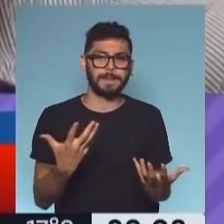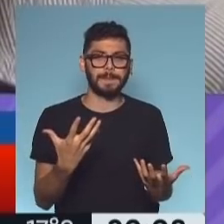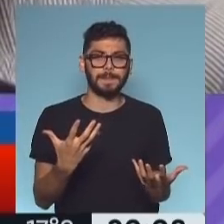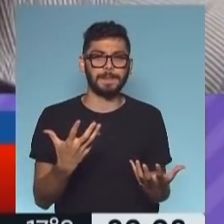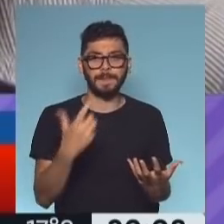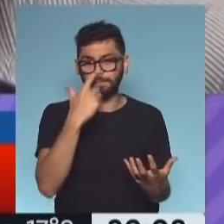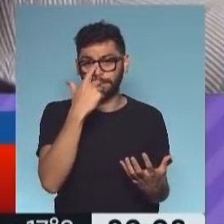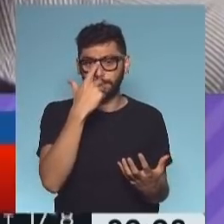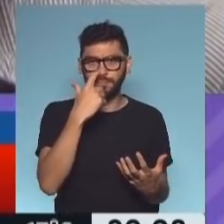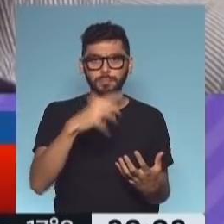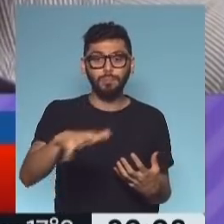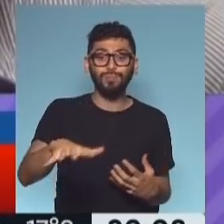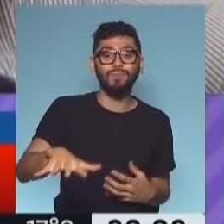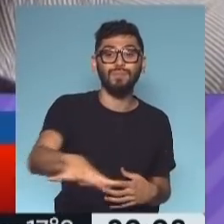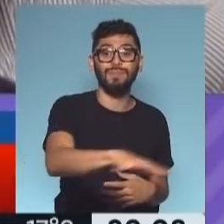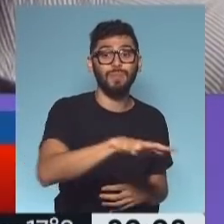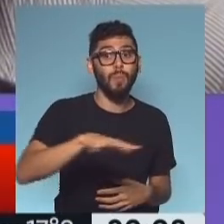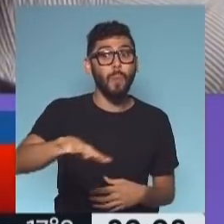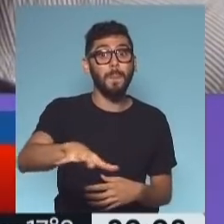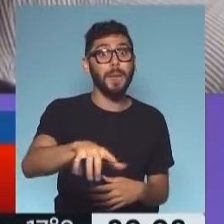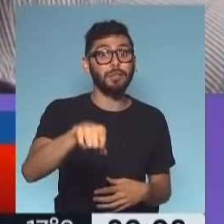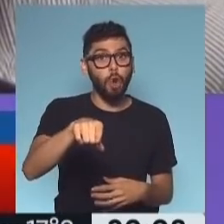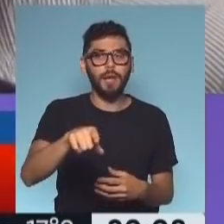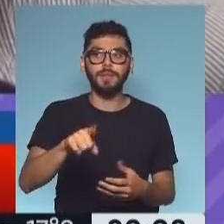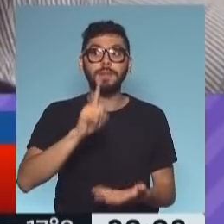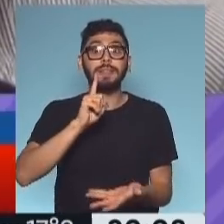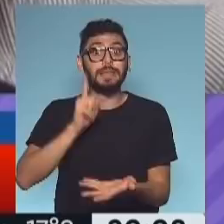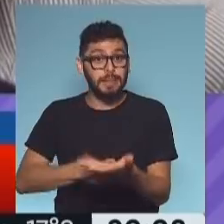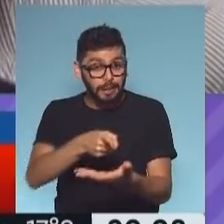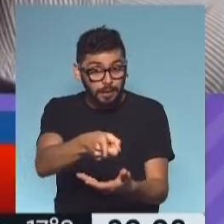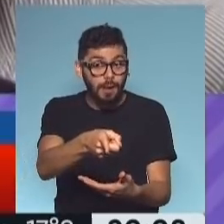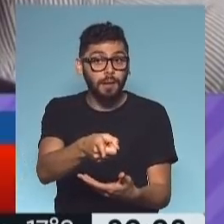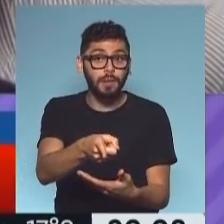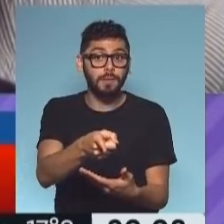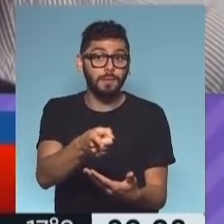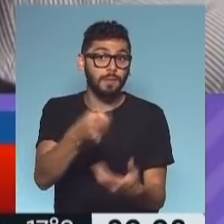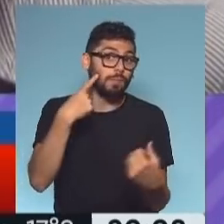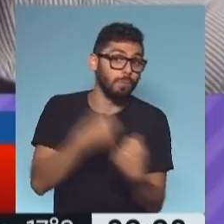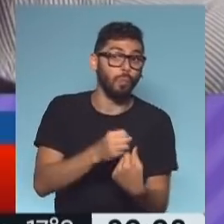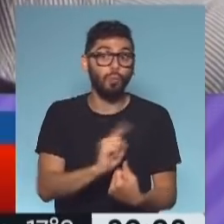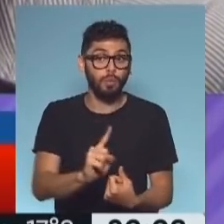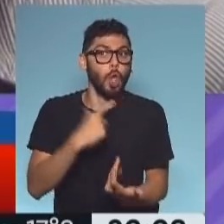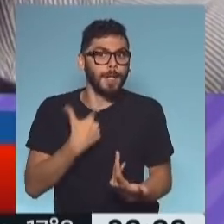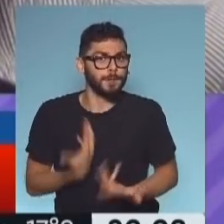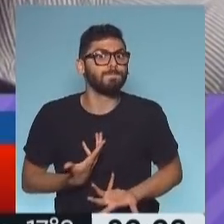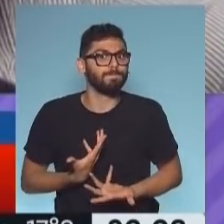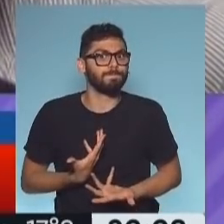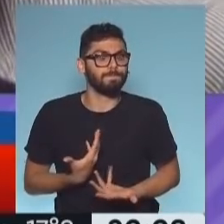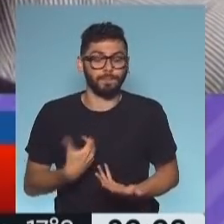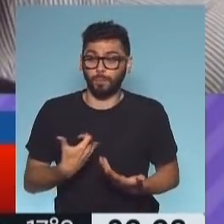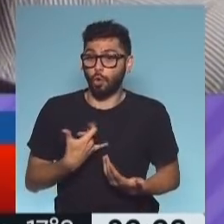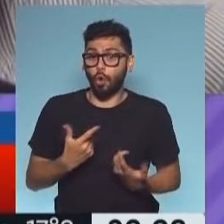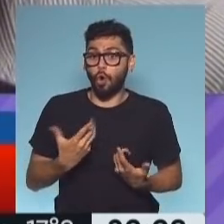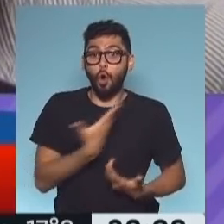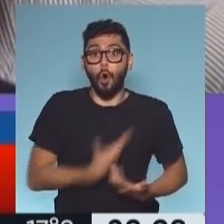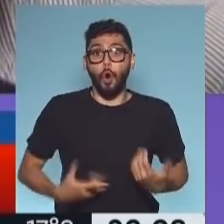voluntad de nuestro pueblo de tomar qué tipo de medidas? Y eso es lo que tenemos que sopesar nosotros, como gobierno, conducir